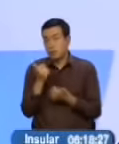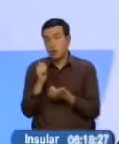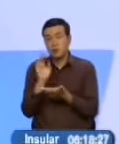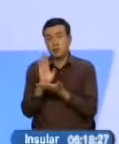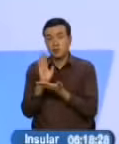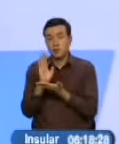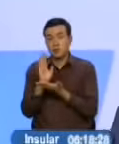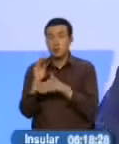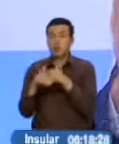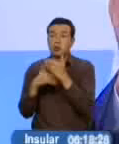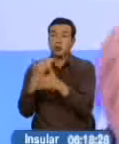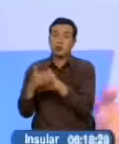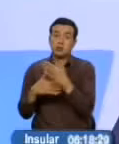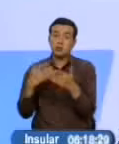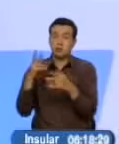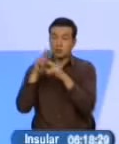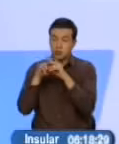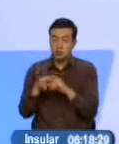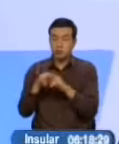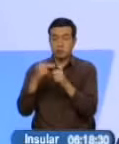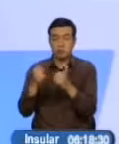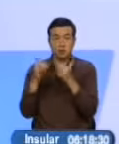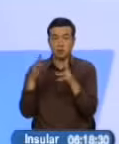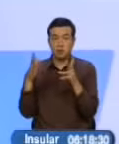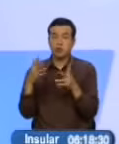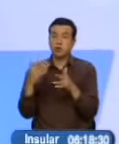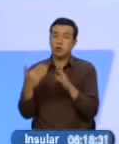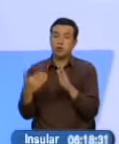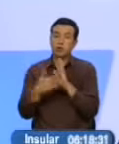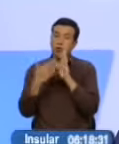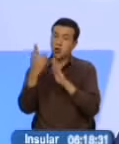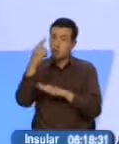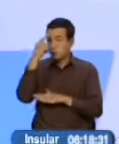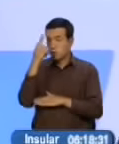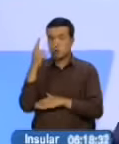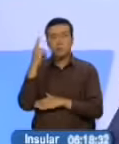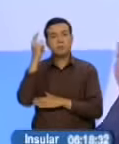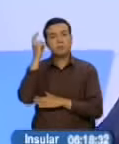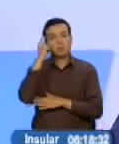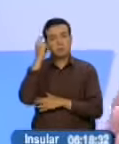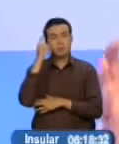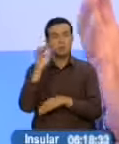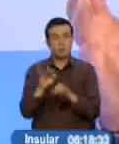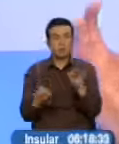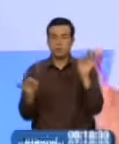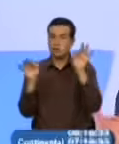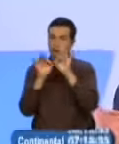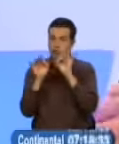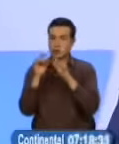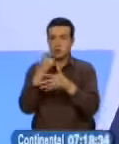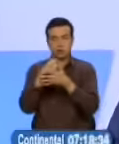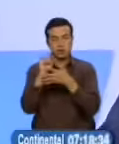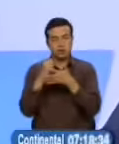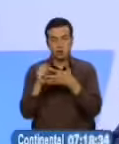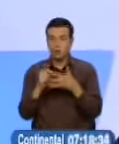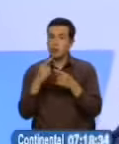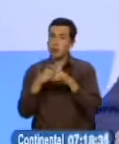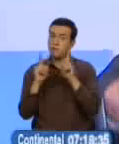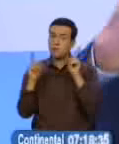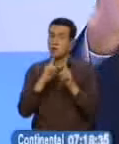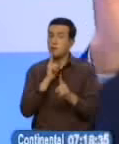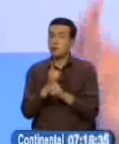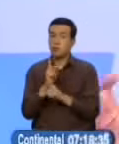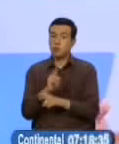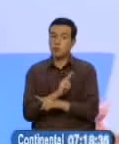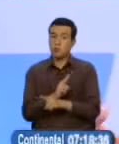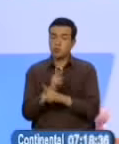aseguramiento, terminan sin un análisis adecuado perjudicando al Estado. Yo creo que hay instrumentos distintos que se pueden utilizar